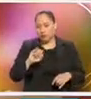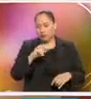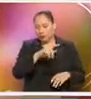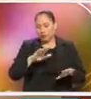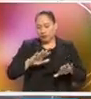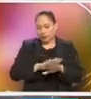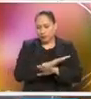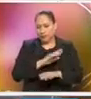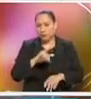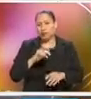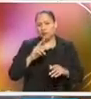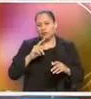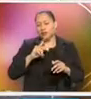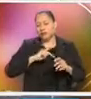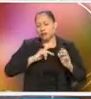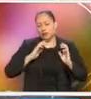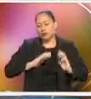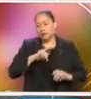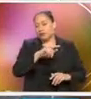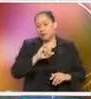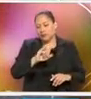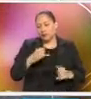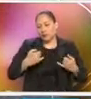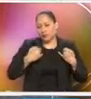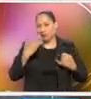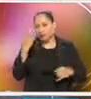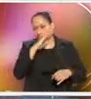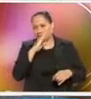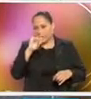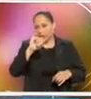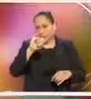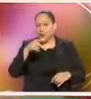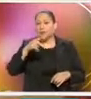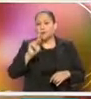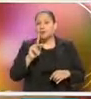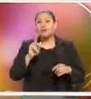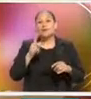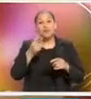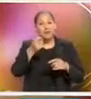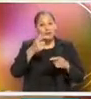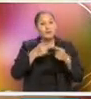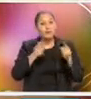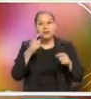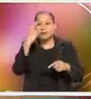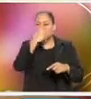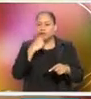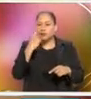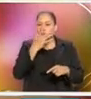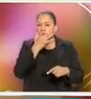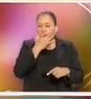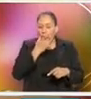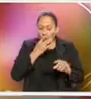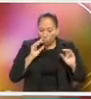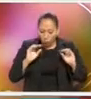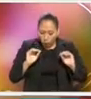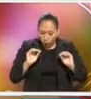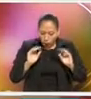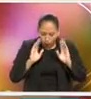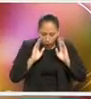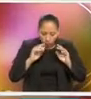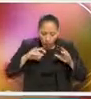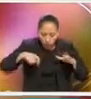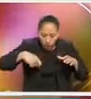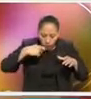rasgos. cambios, ¿no? Hormonales y todo Sí, eso. desde luego. Pero sí es un poco diferente porque los ves más ensimismados, callados, ¿no? Como